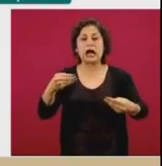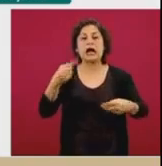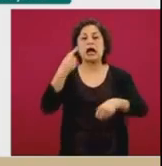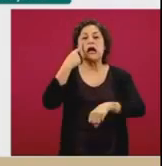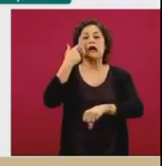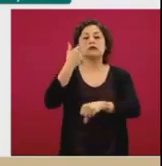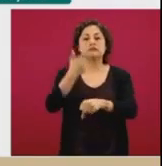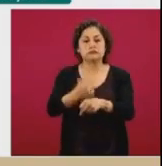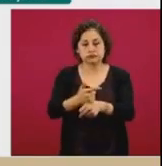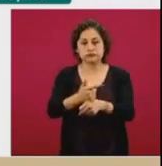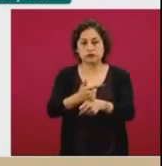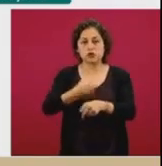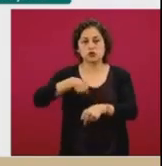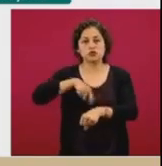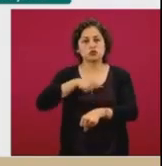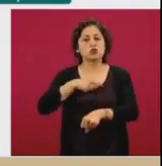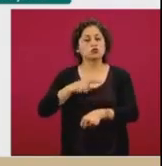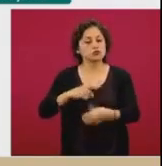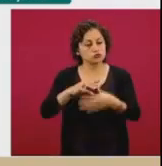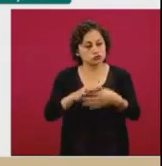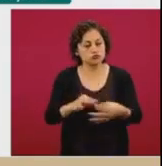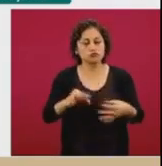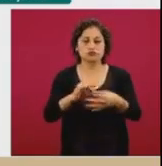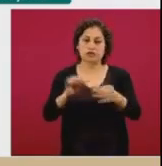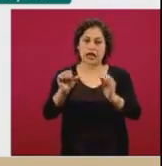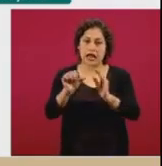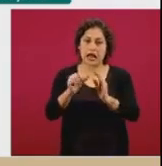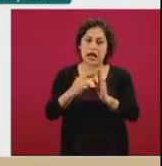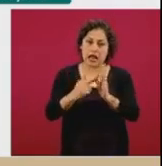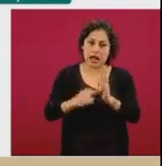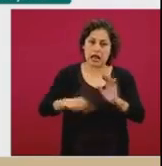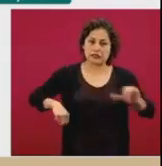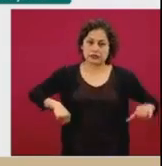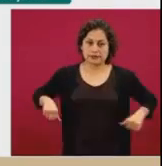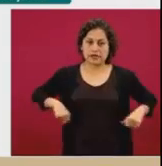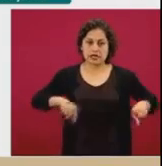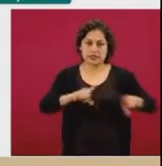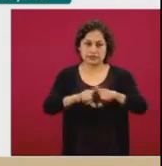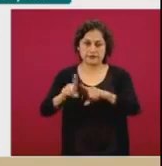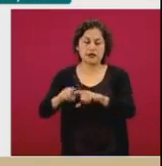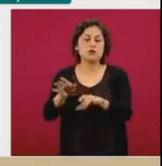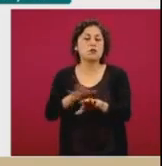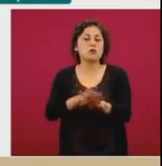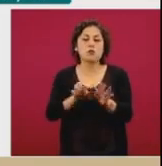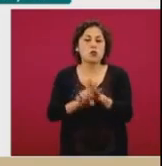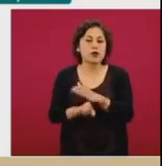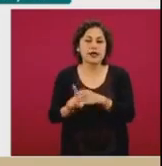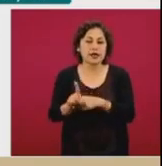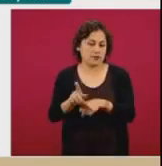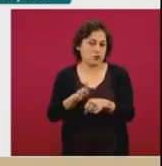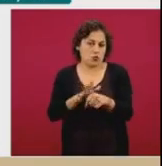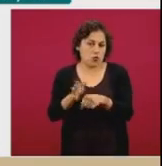acciones específicas, como por ejemplo en el estado de Chihuahua, que fue la primera